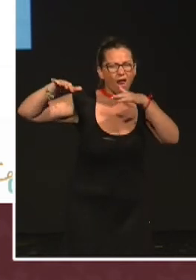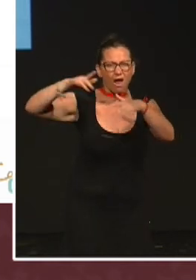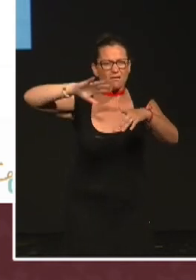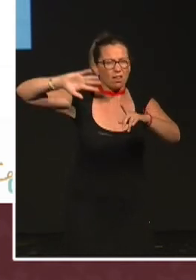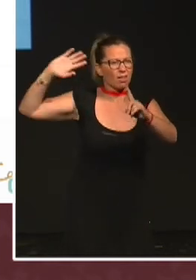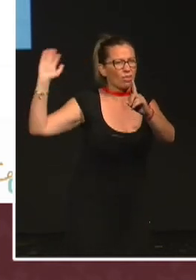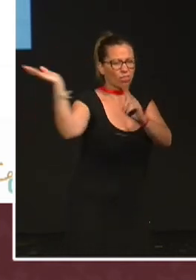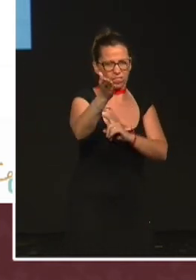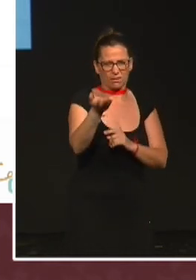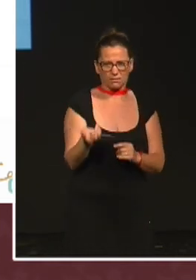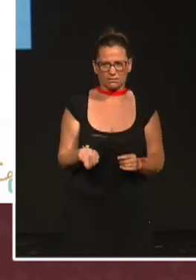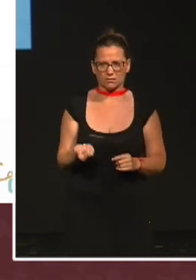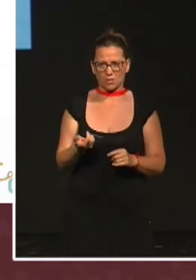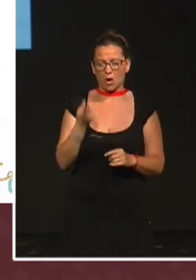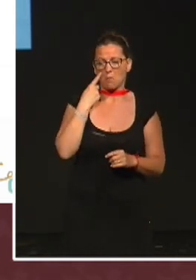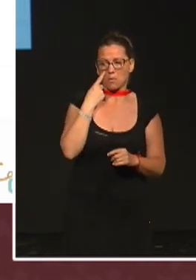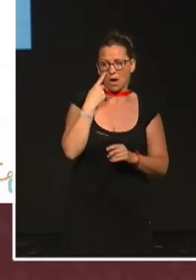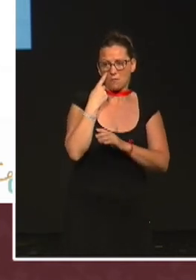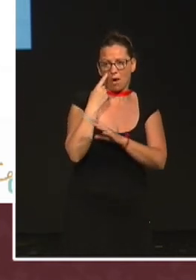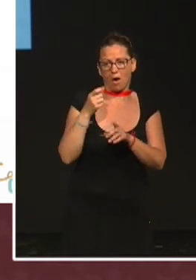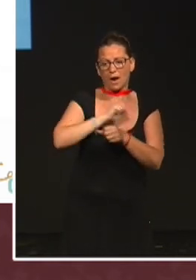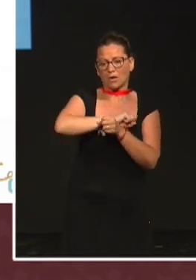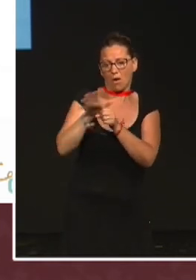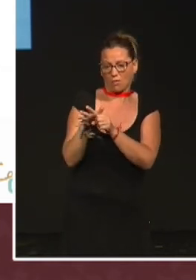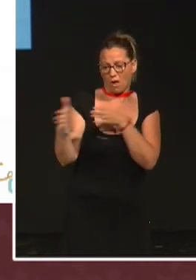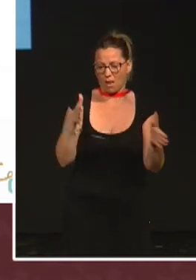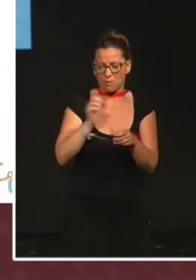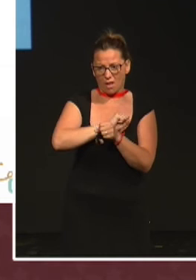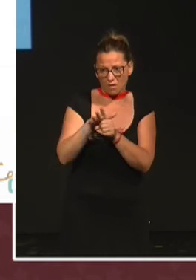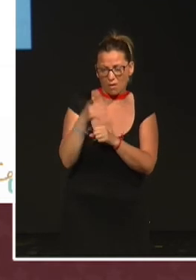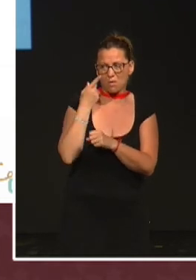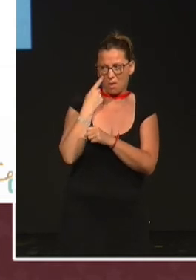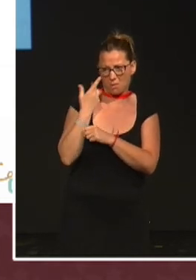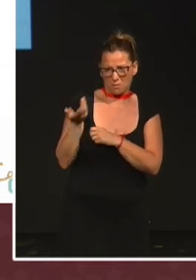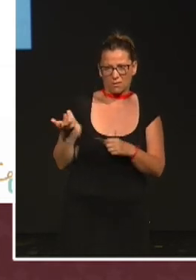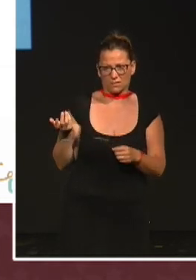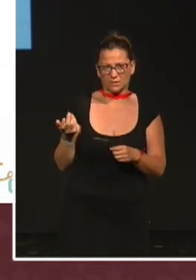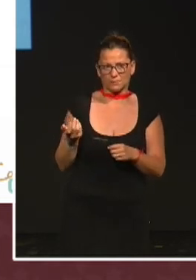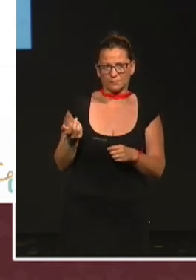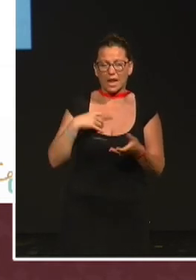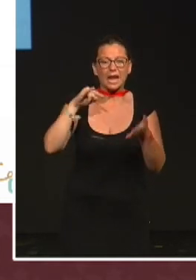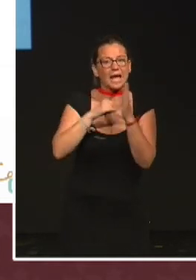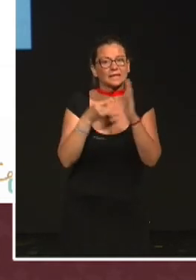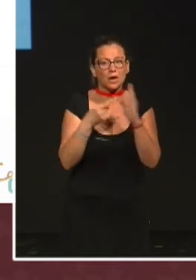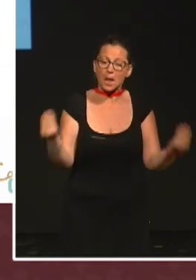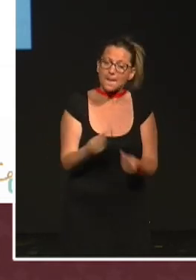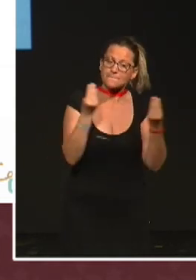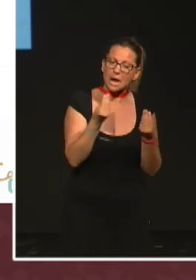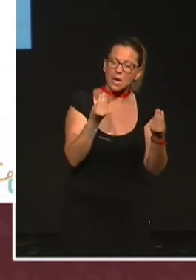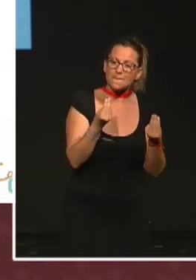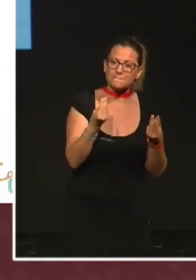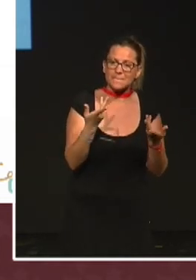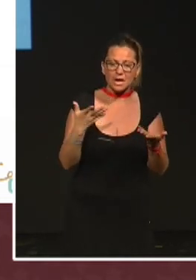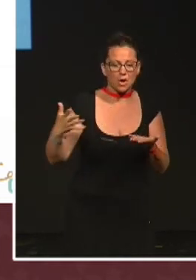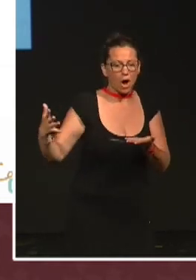la pasada pandemia. Es cierto que la tecnología cada vez es mejor, pero esa tecnología no llega a todos los